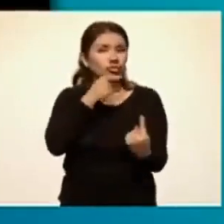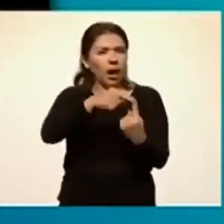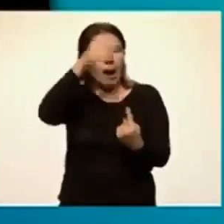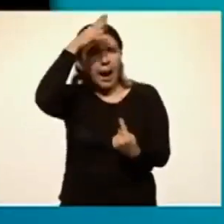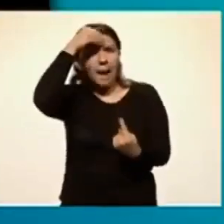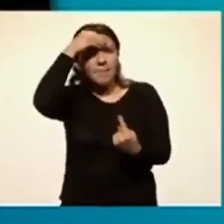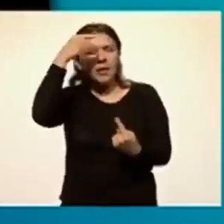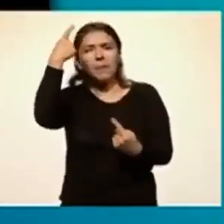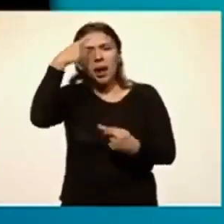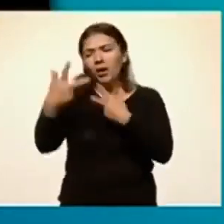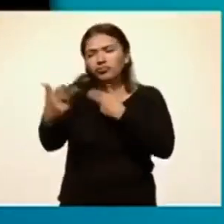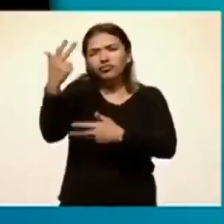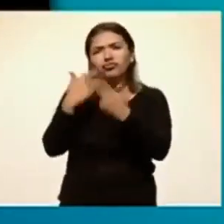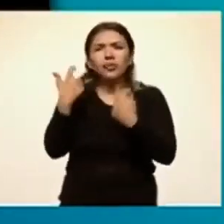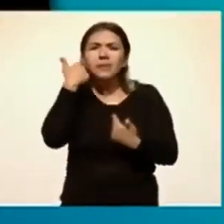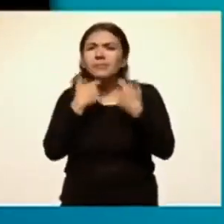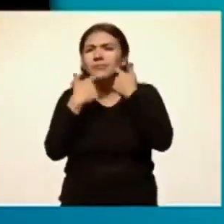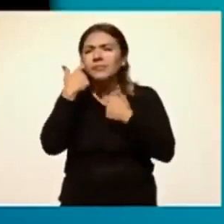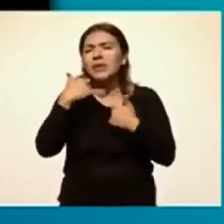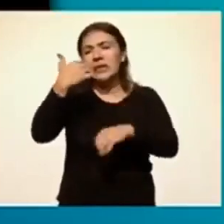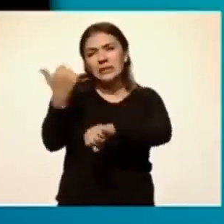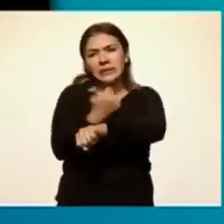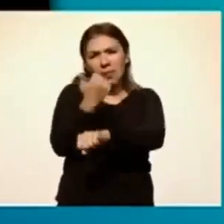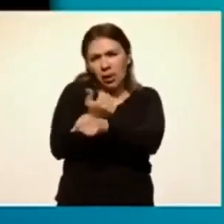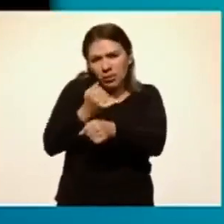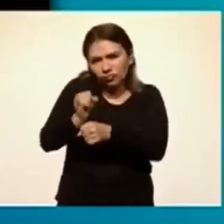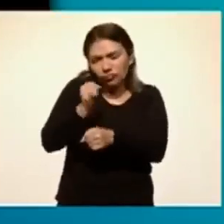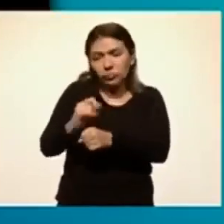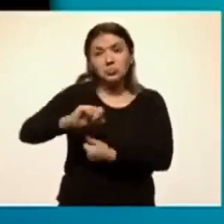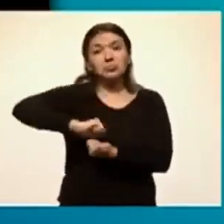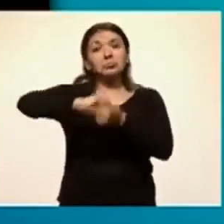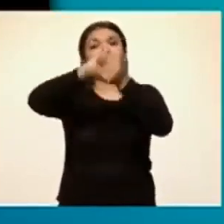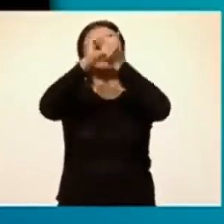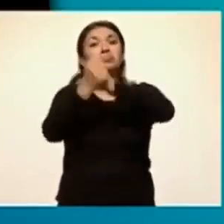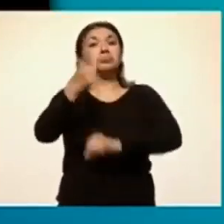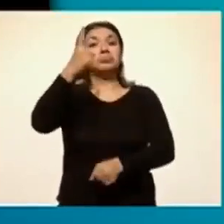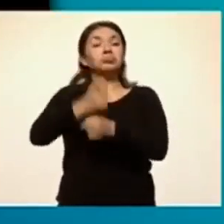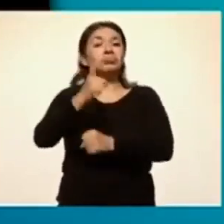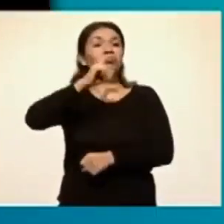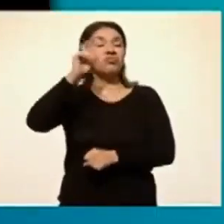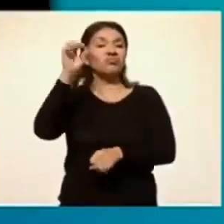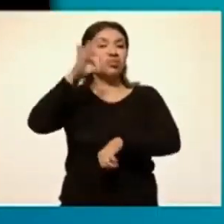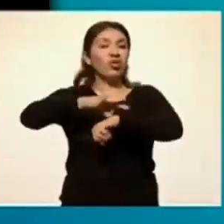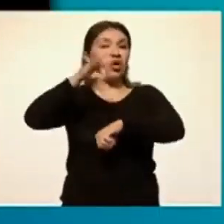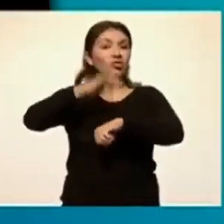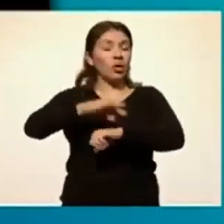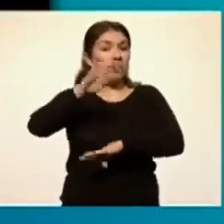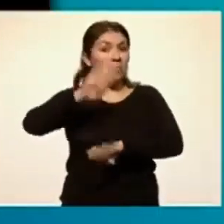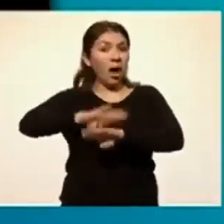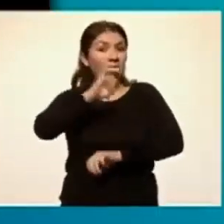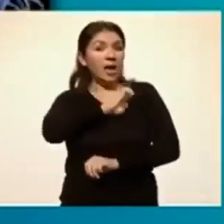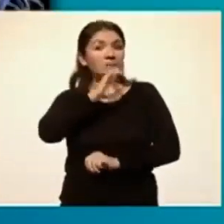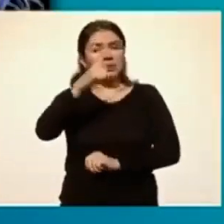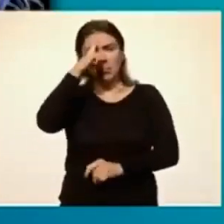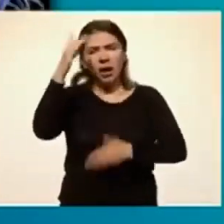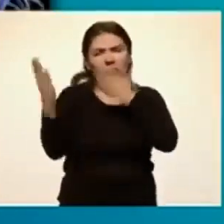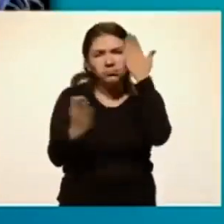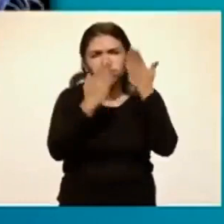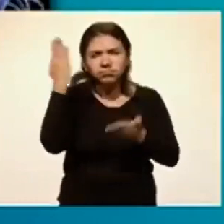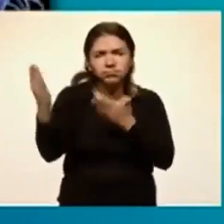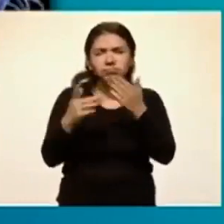aprendiz de barbero y de zapatero, acabó convirtiéndose en un gran médico especializado en el estudio